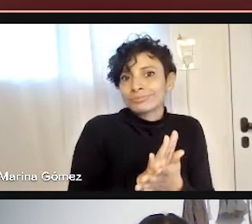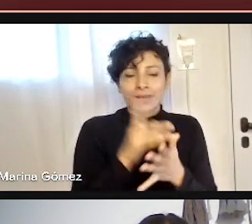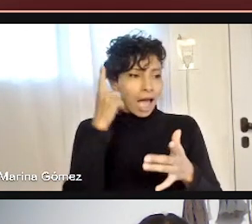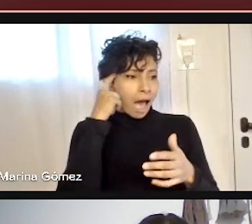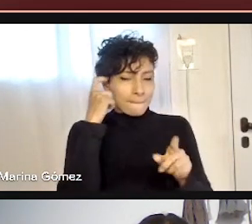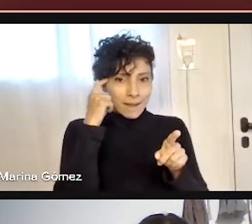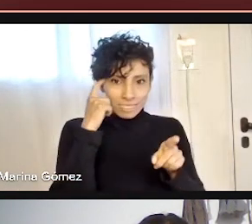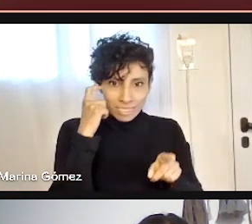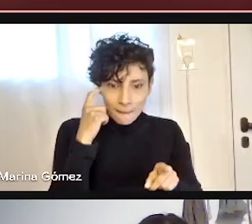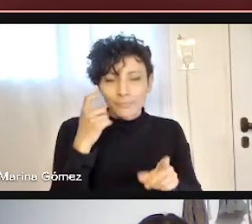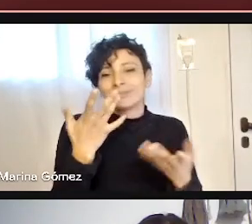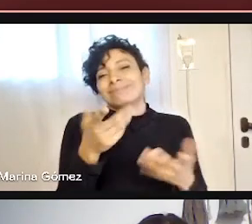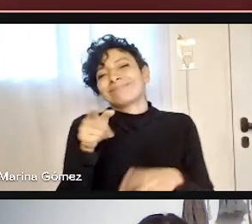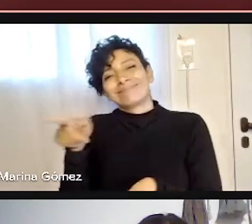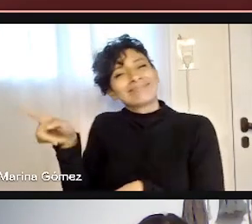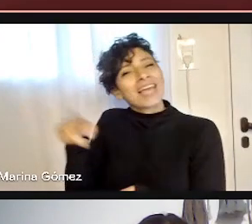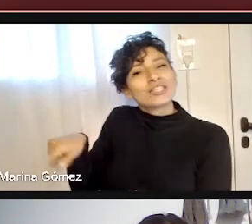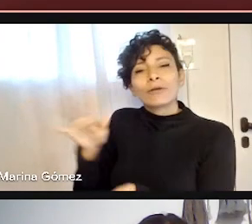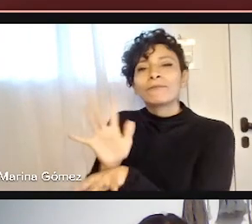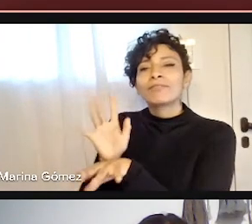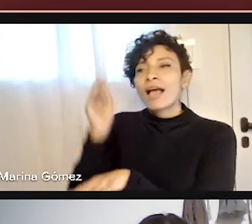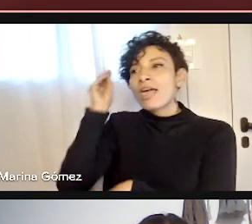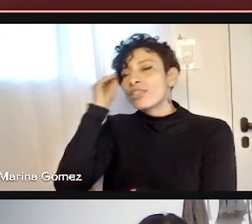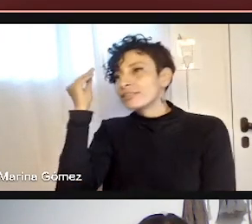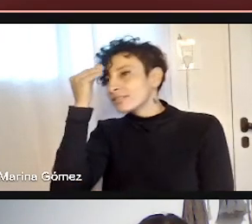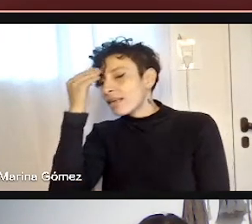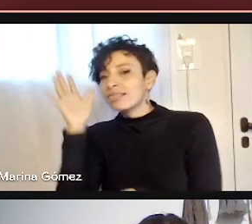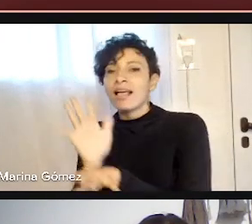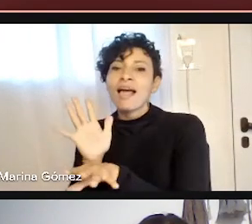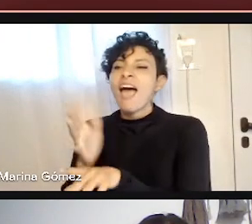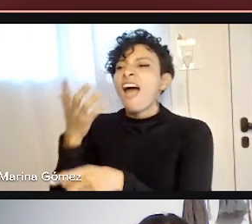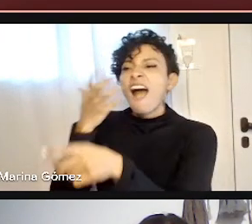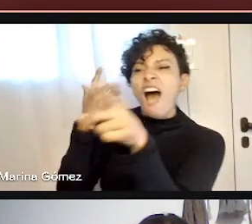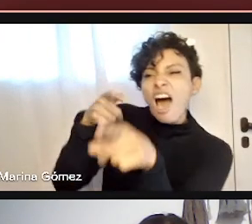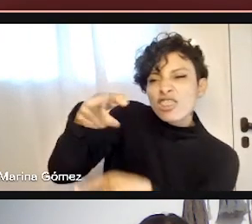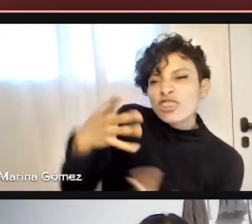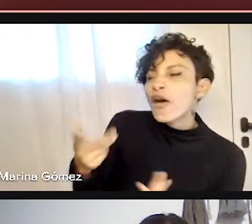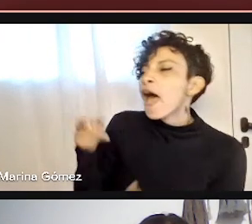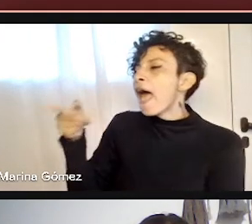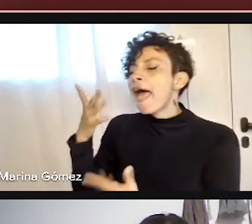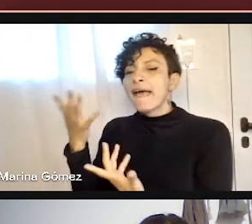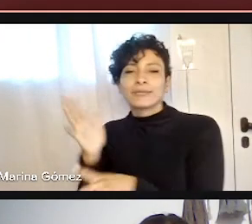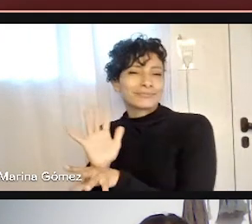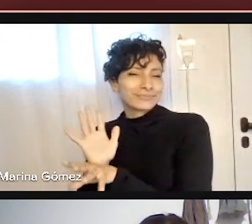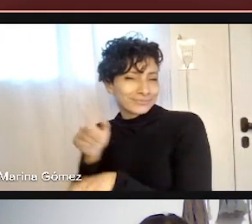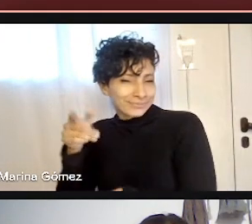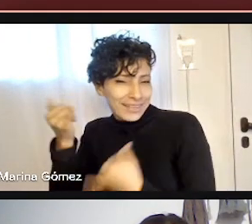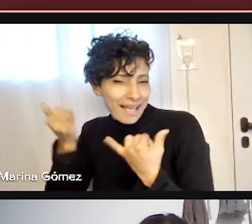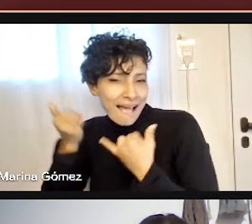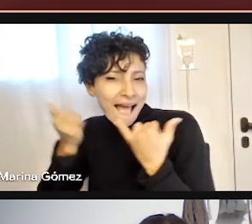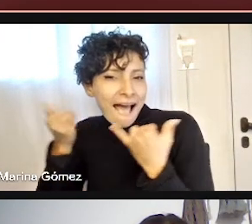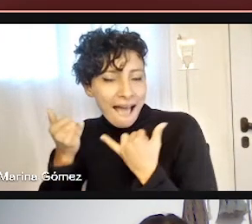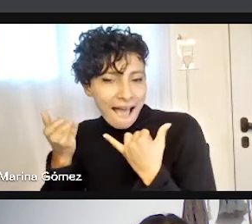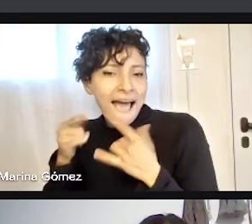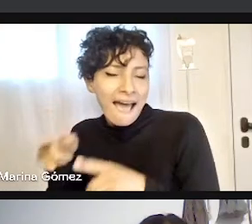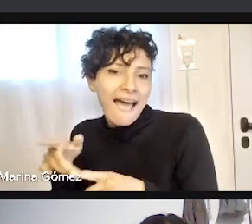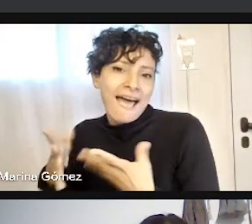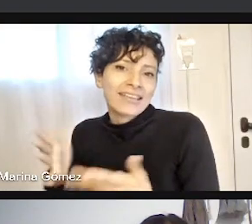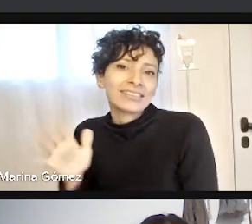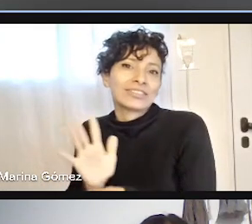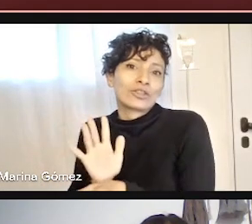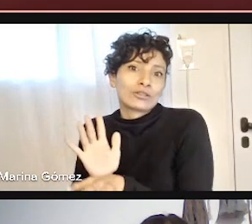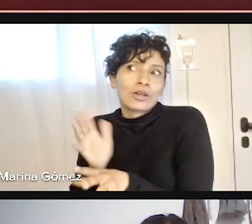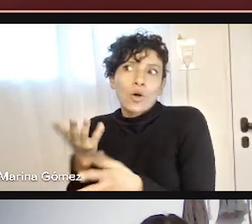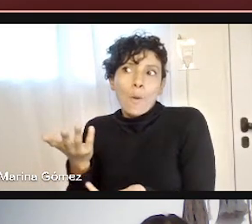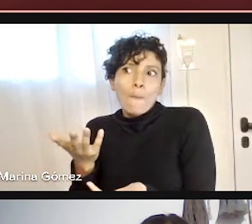son adolescentes, están con esa jerga de gato, marido. Creo que todos tenemos. Entonces, Mieri.